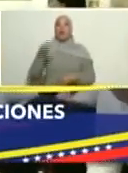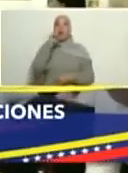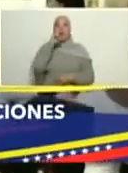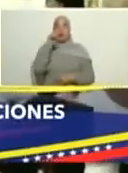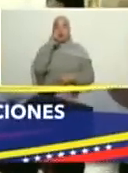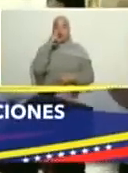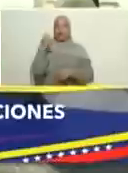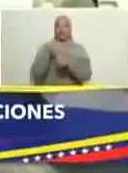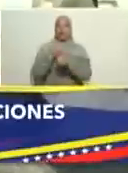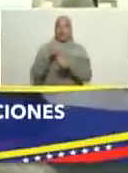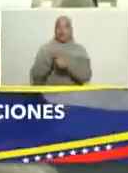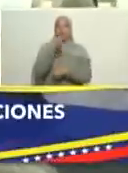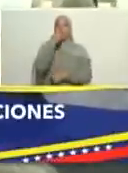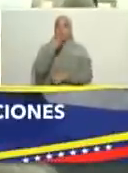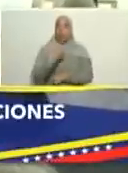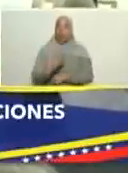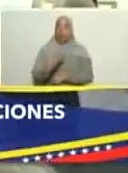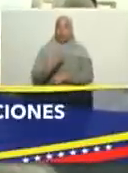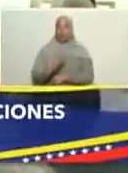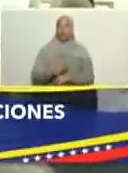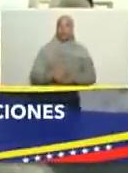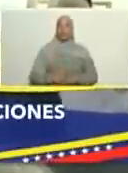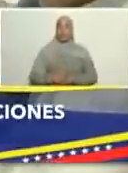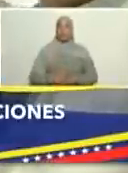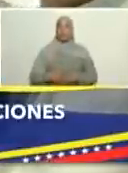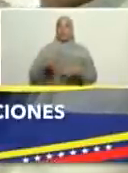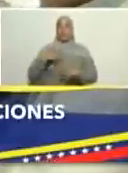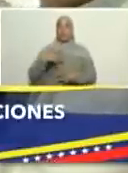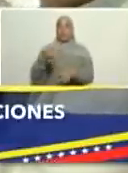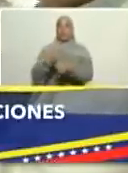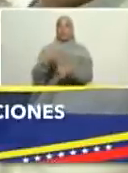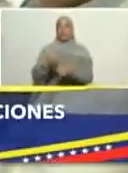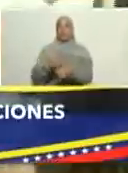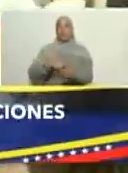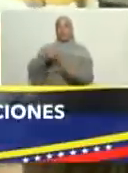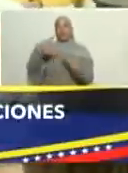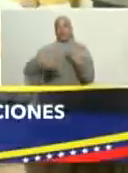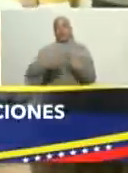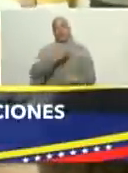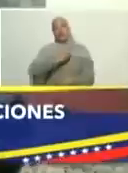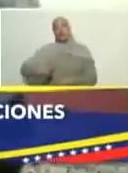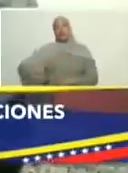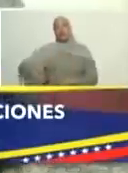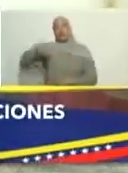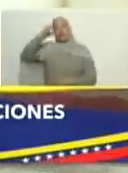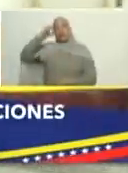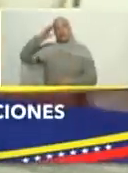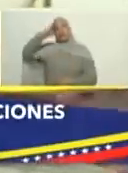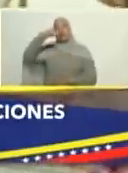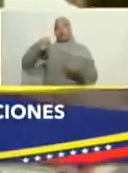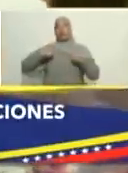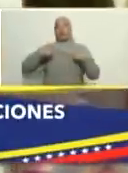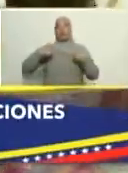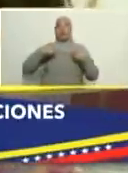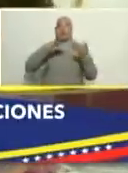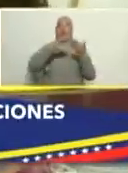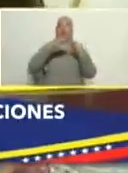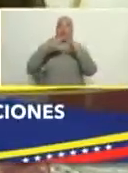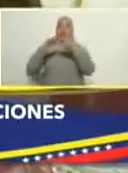sido muy receptivo y así será sobre este interesante tema planteado por el presidente Gustavo Petro, además de reforzar la comunidad de